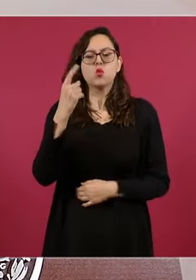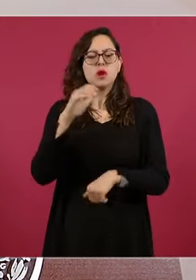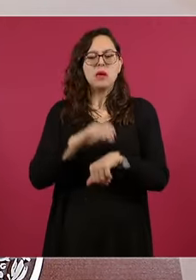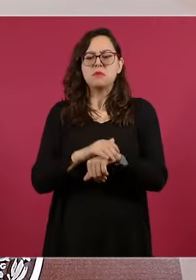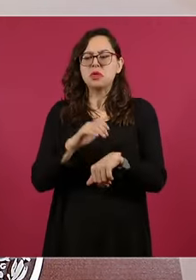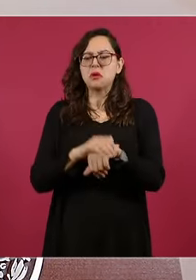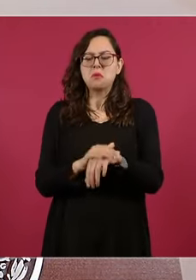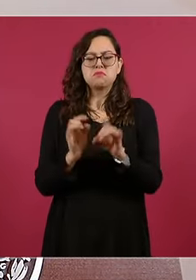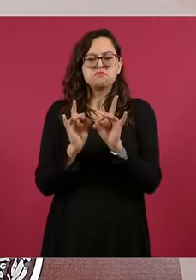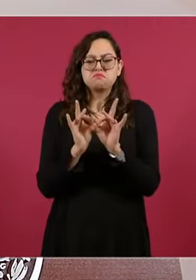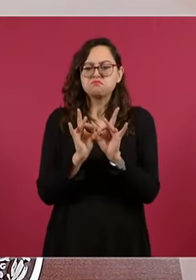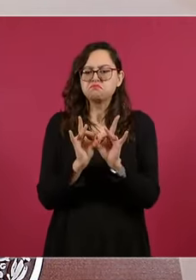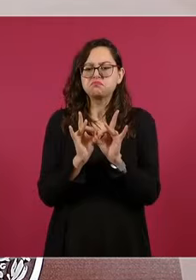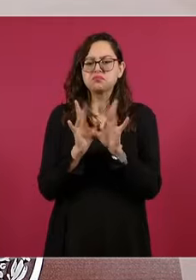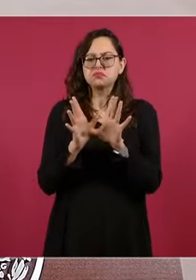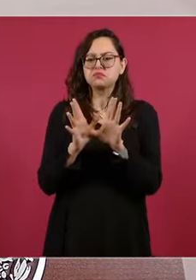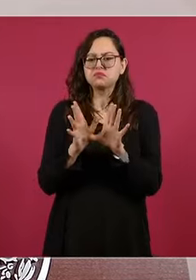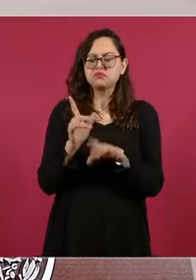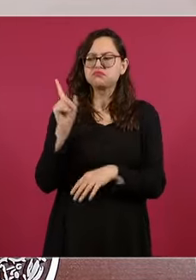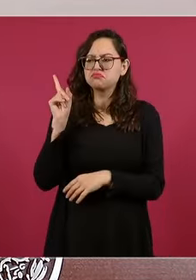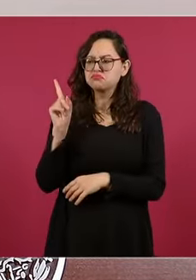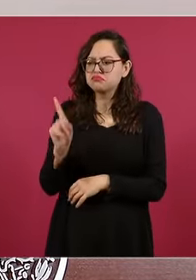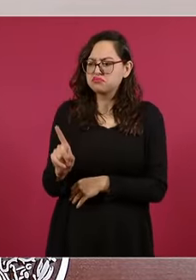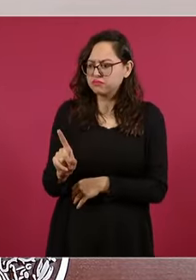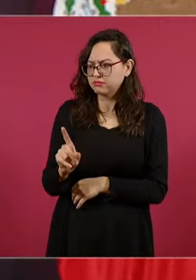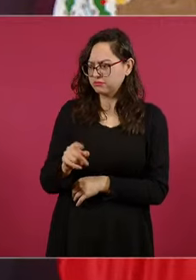y convenció a mis papás